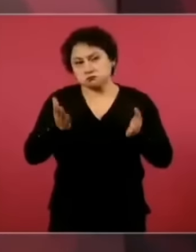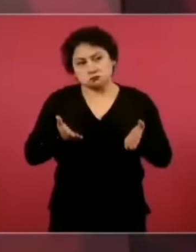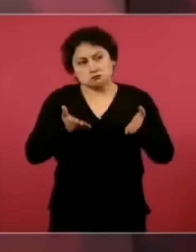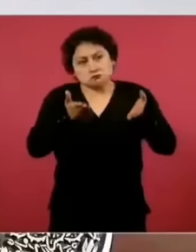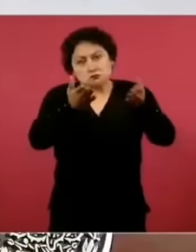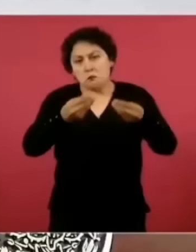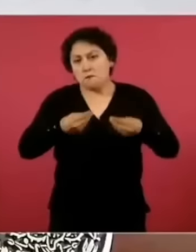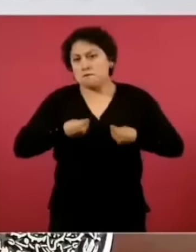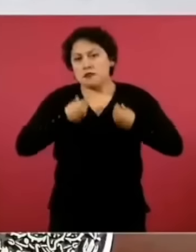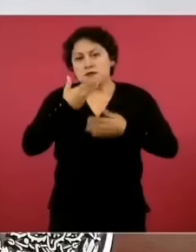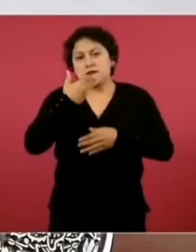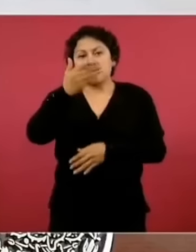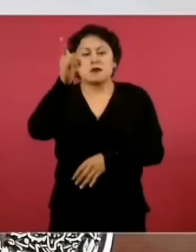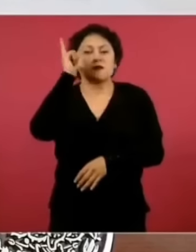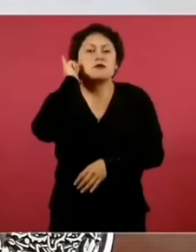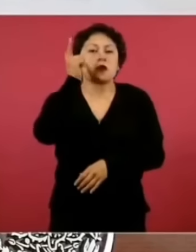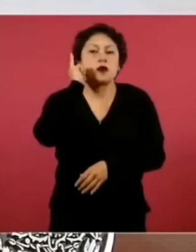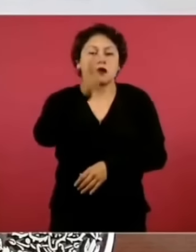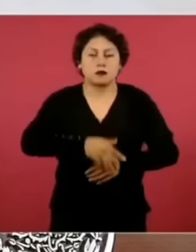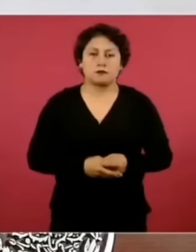Ciro Gómez Leiva.